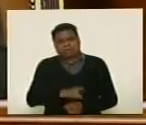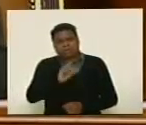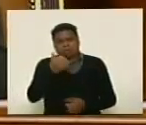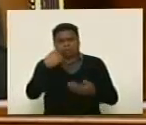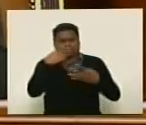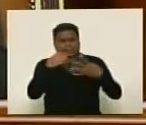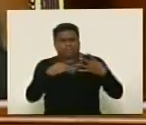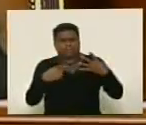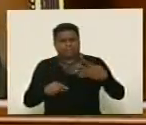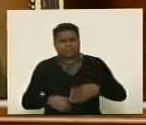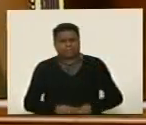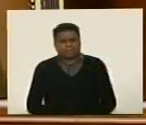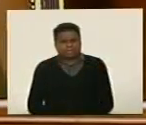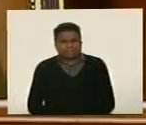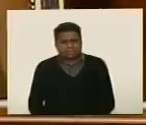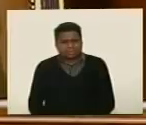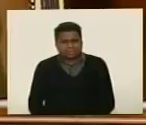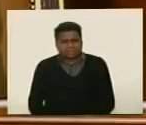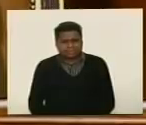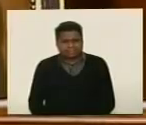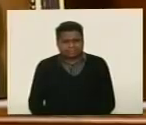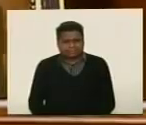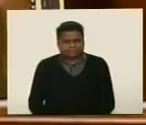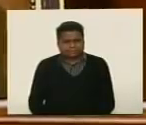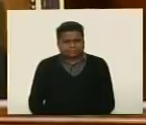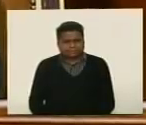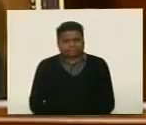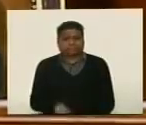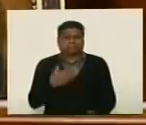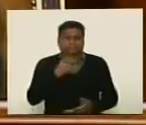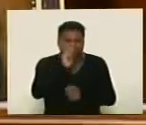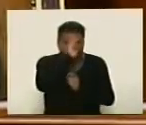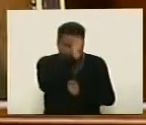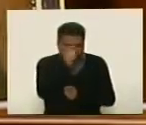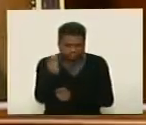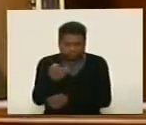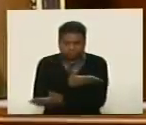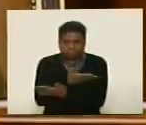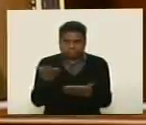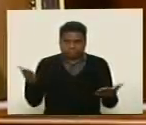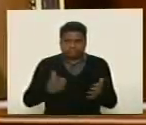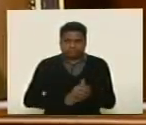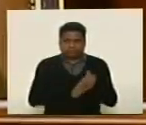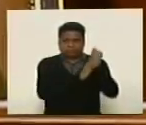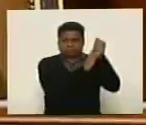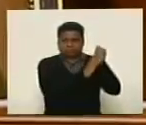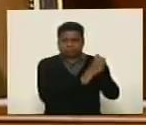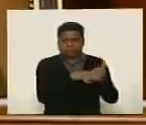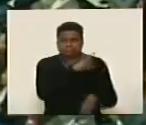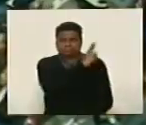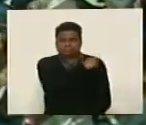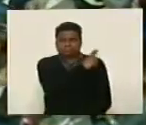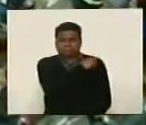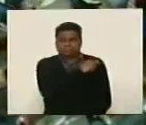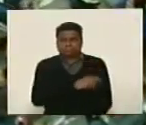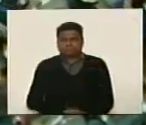otros. El compatriota Elvis, para quien pido también un reconocimiento, va a conducir